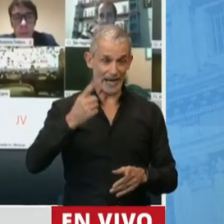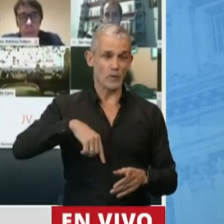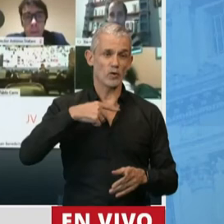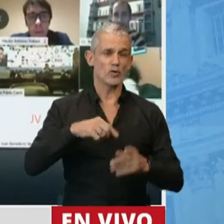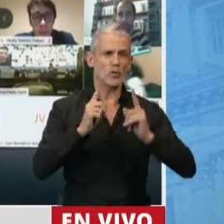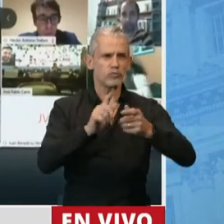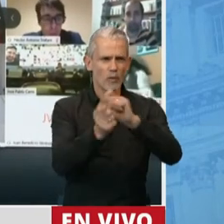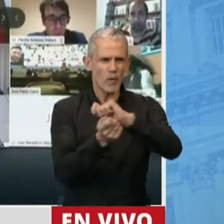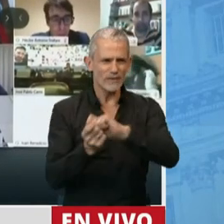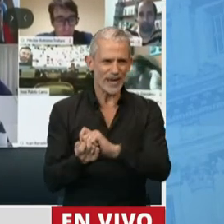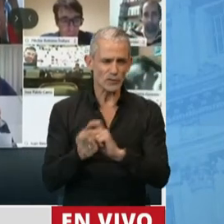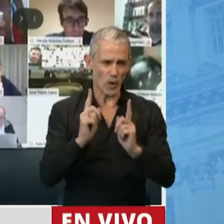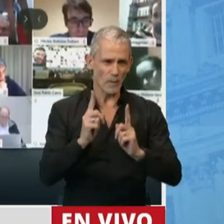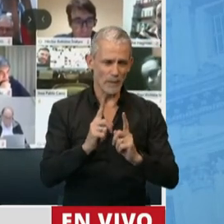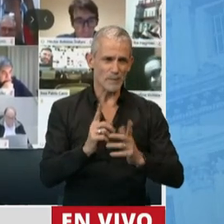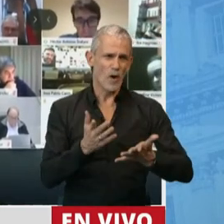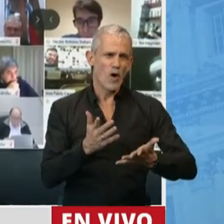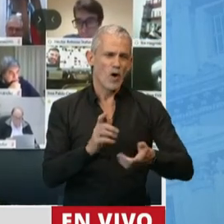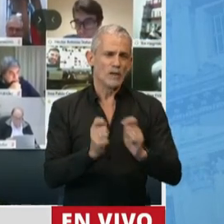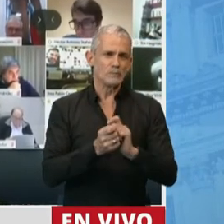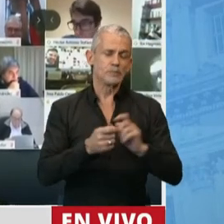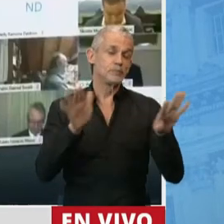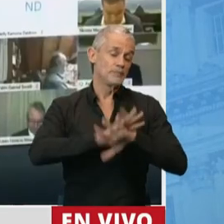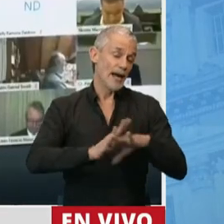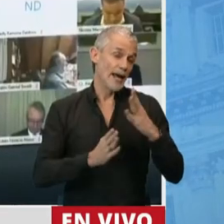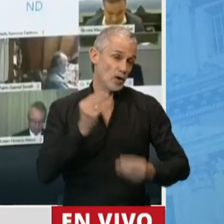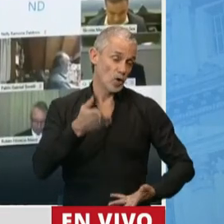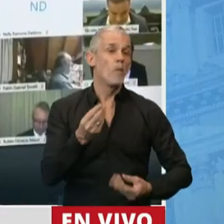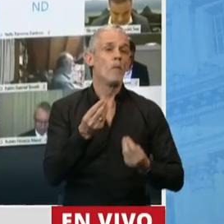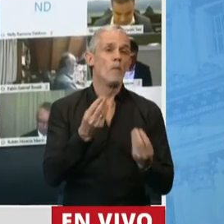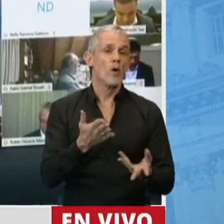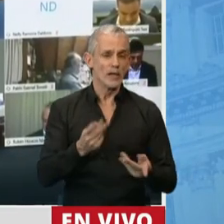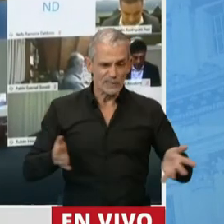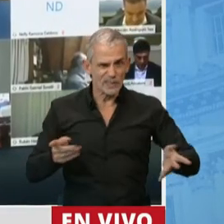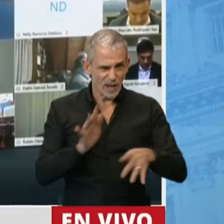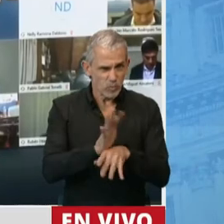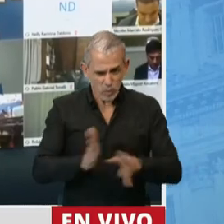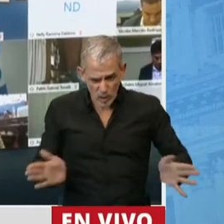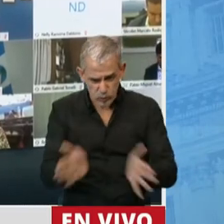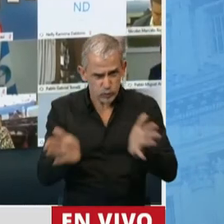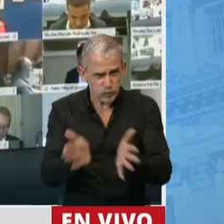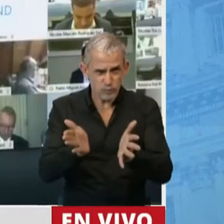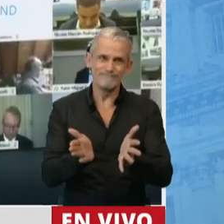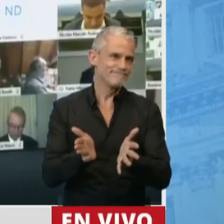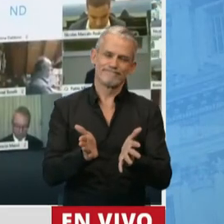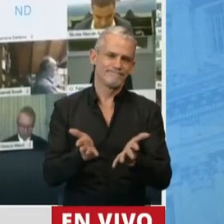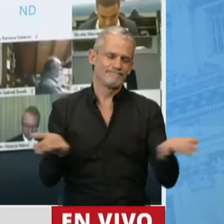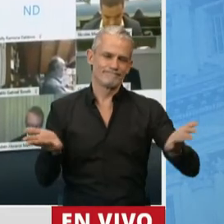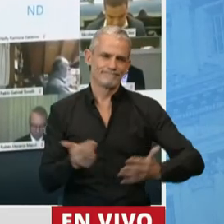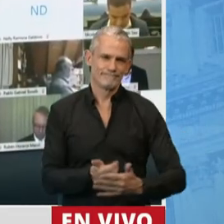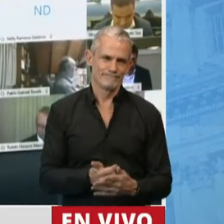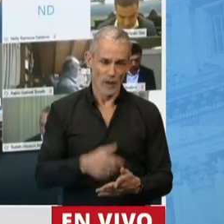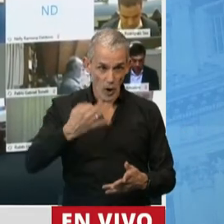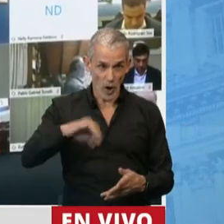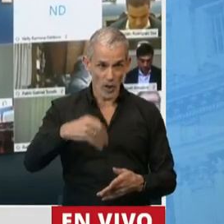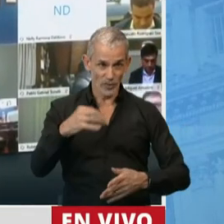continuar con la modificación propuesta sería un error, ya que no incentiva la apertura de nuevos mercados,